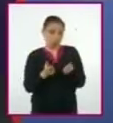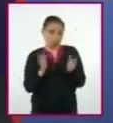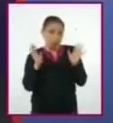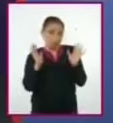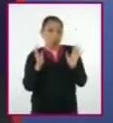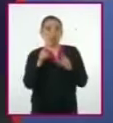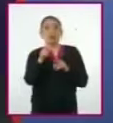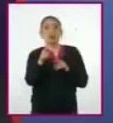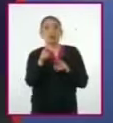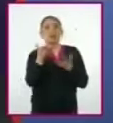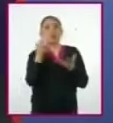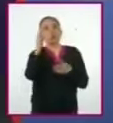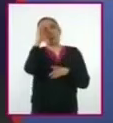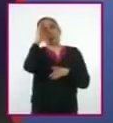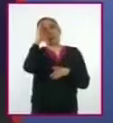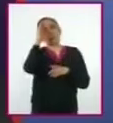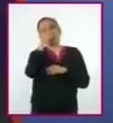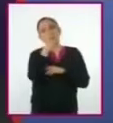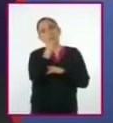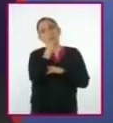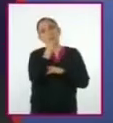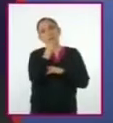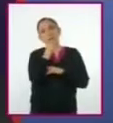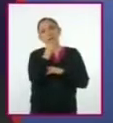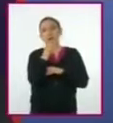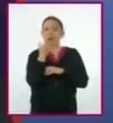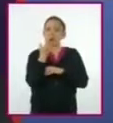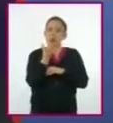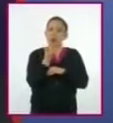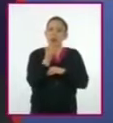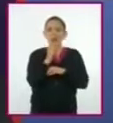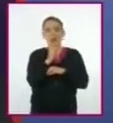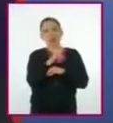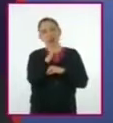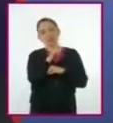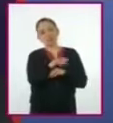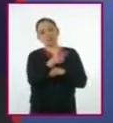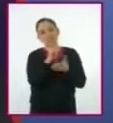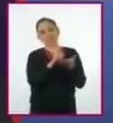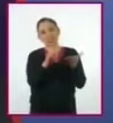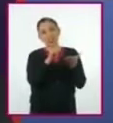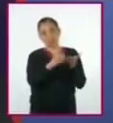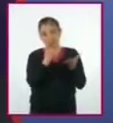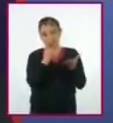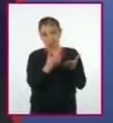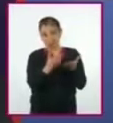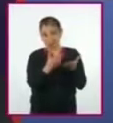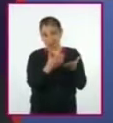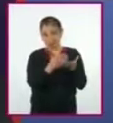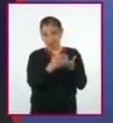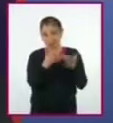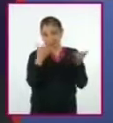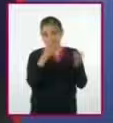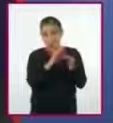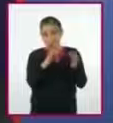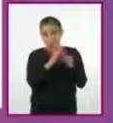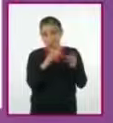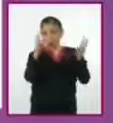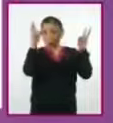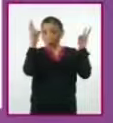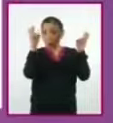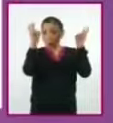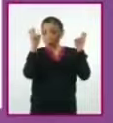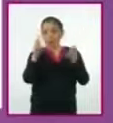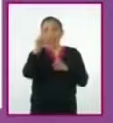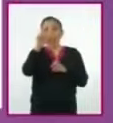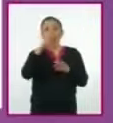que se pongan a pensar qué tan bien o qué tan mal está escrito este cuento. El cuento se titula